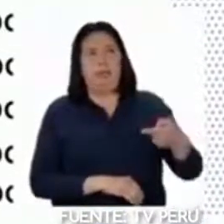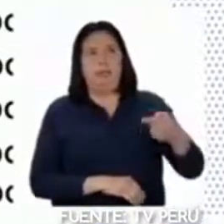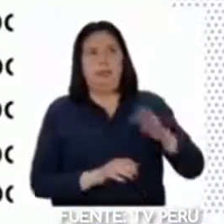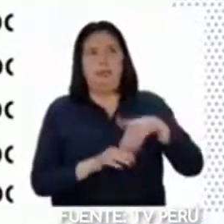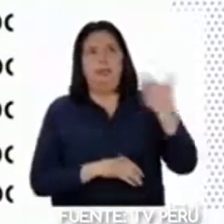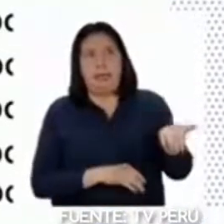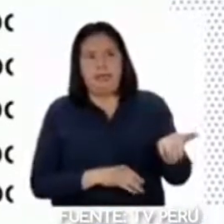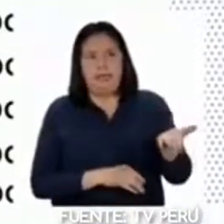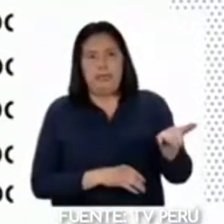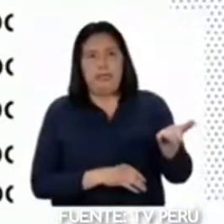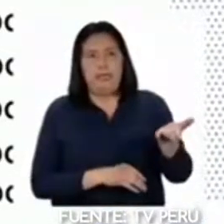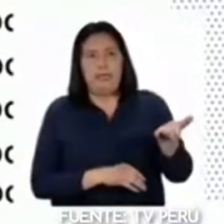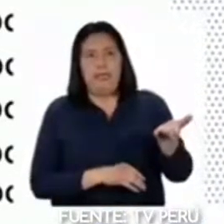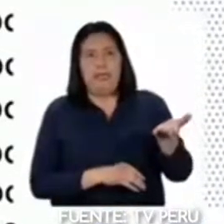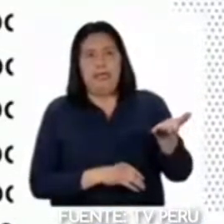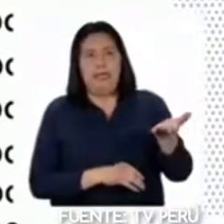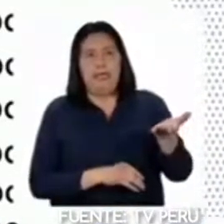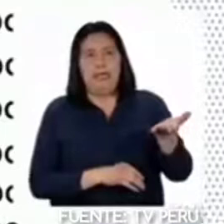vendría...